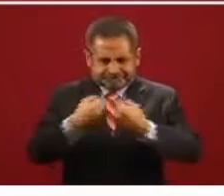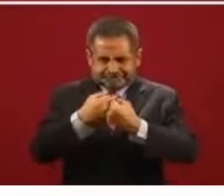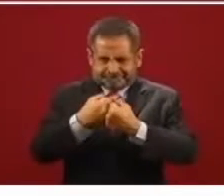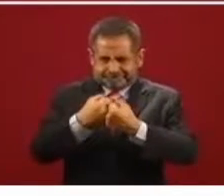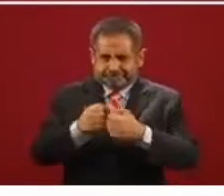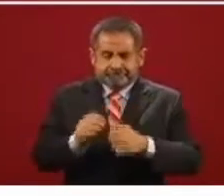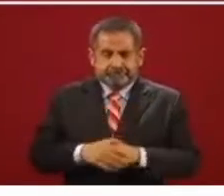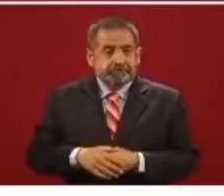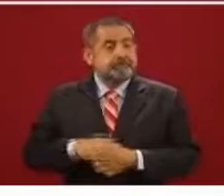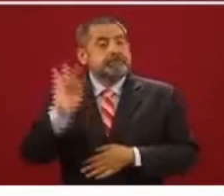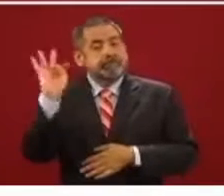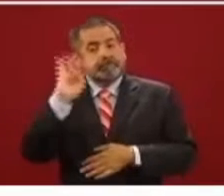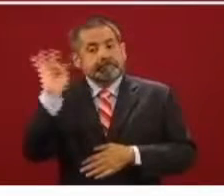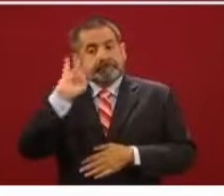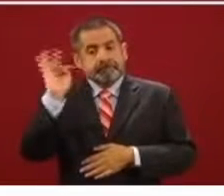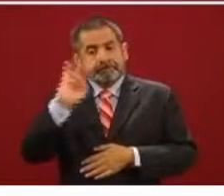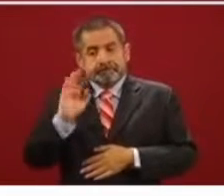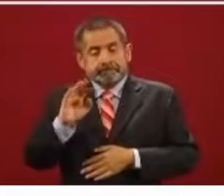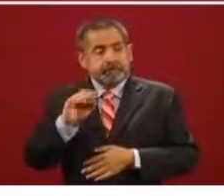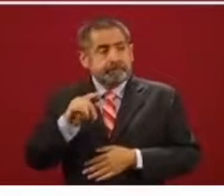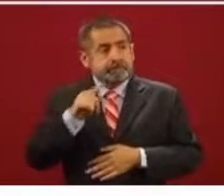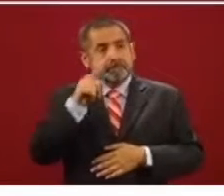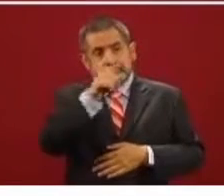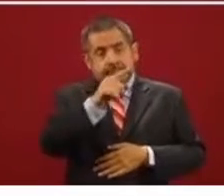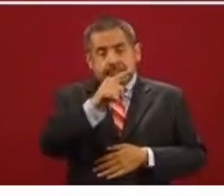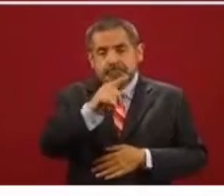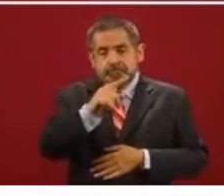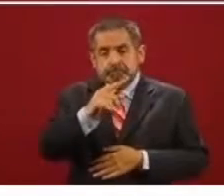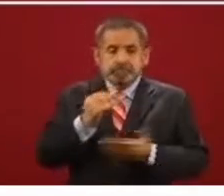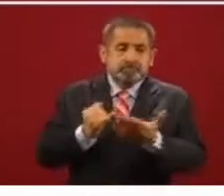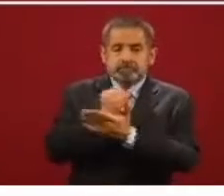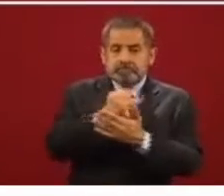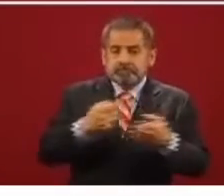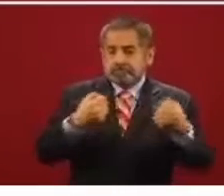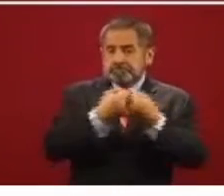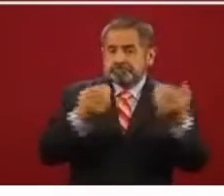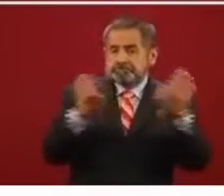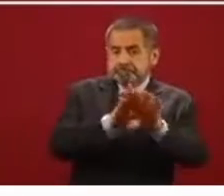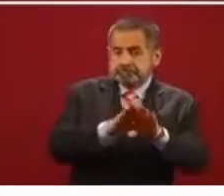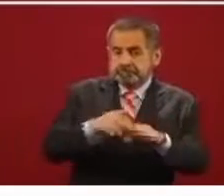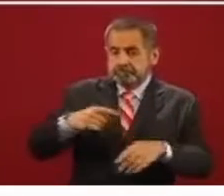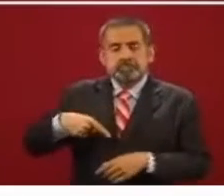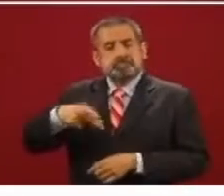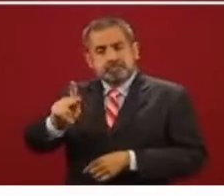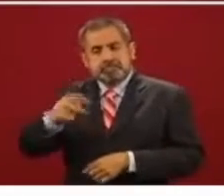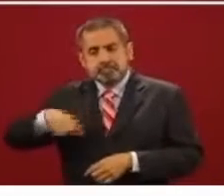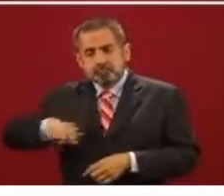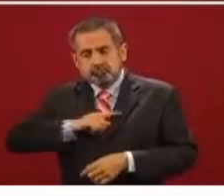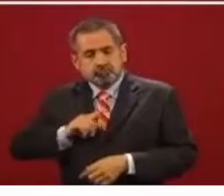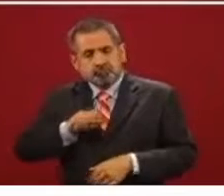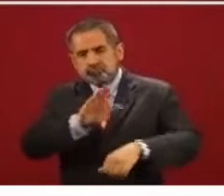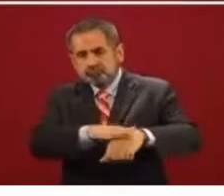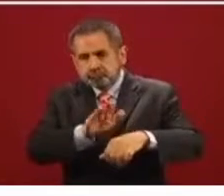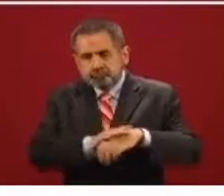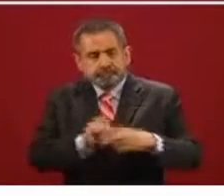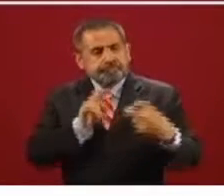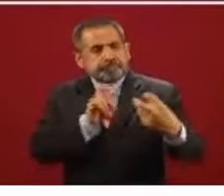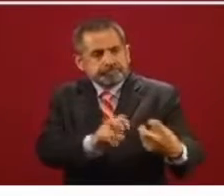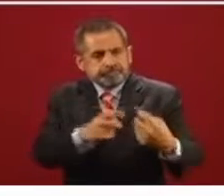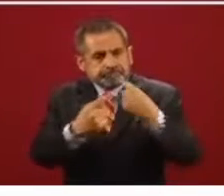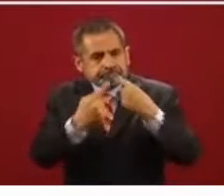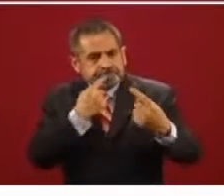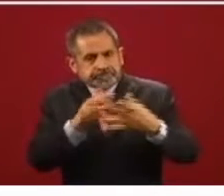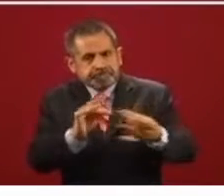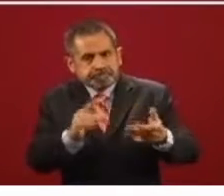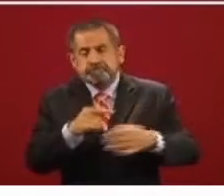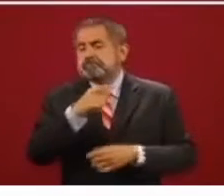¿Podría haberse cerrado si no tuviéramos este trabajo? Pues sí, podría. Pero pensamos, y en eso